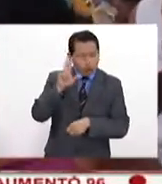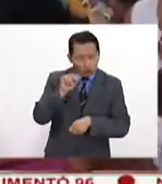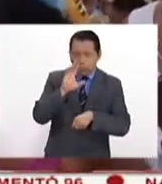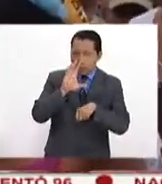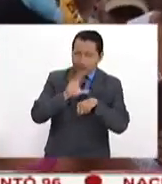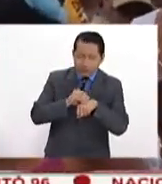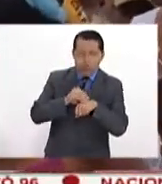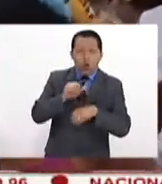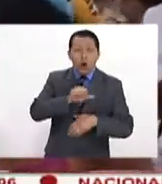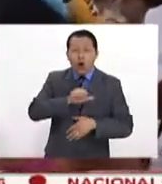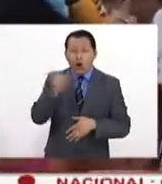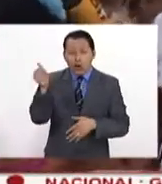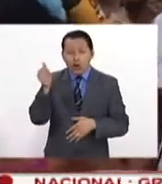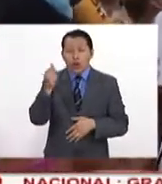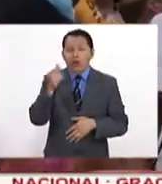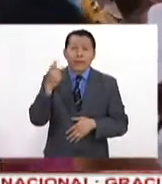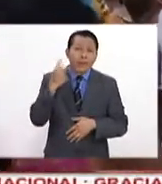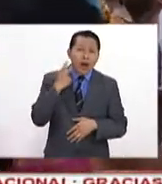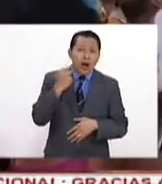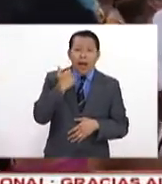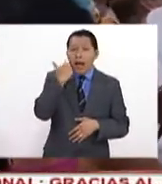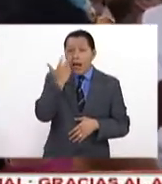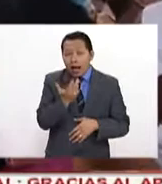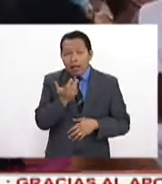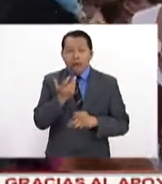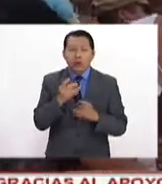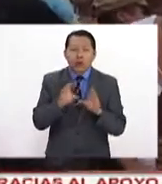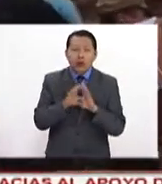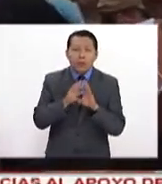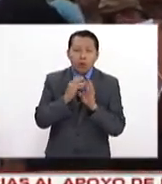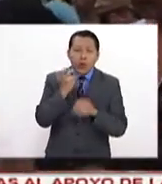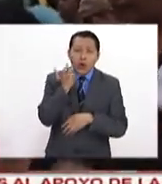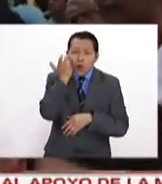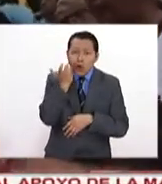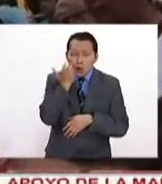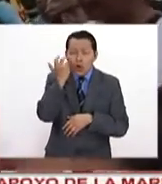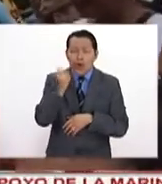No permitan que nadie quiera tomar ventaja ni quiera